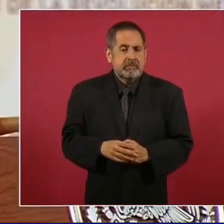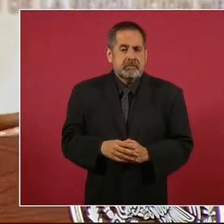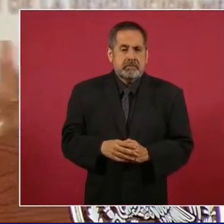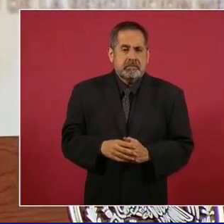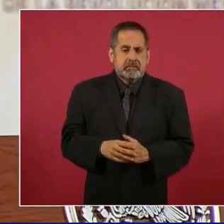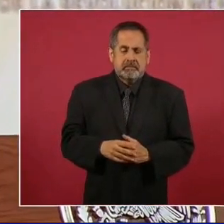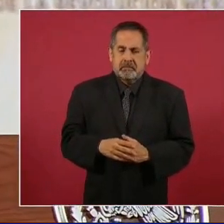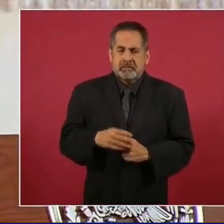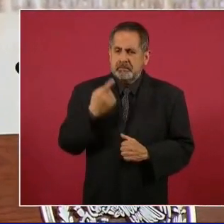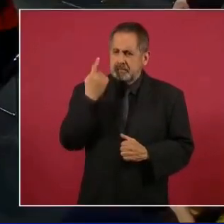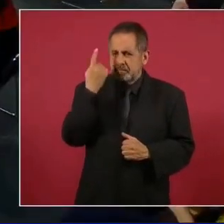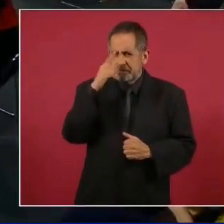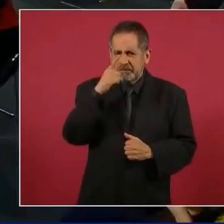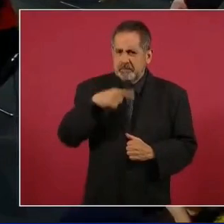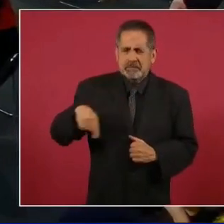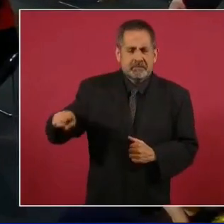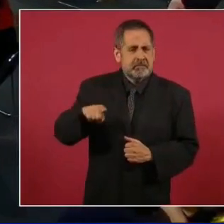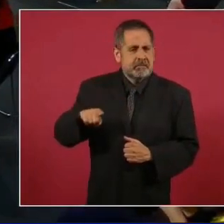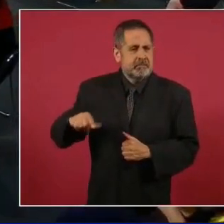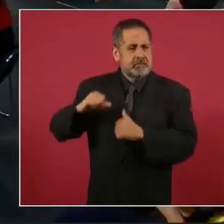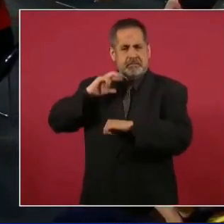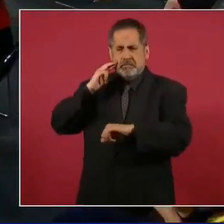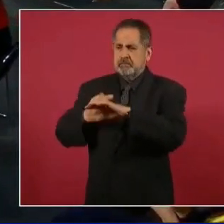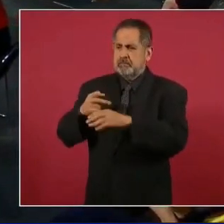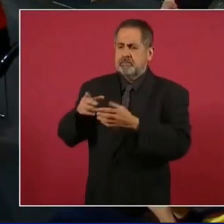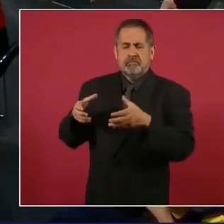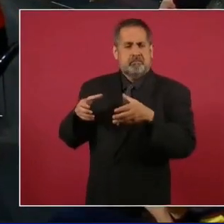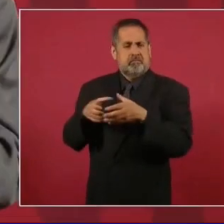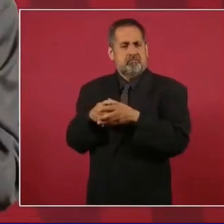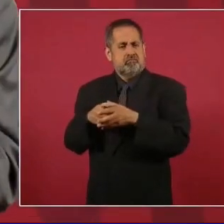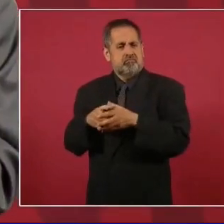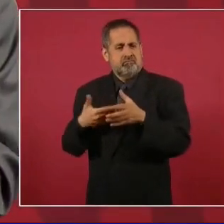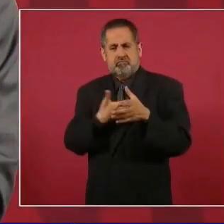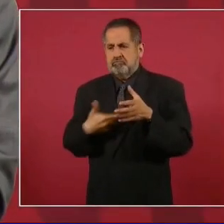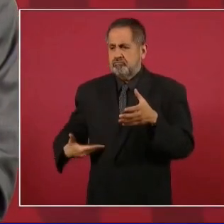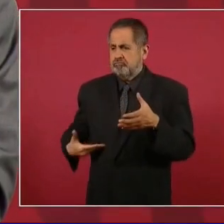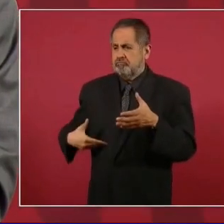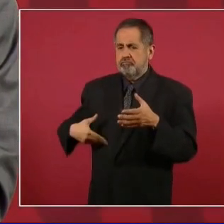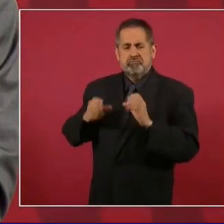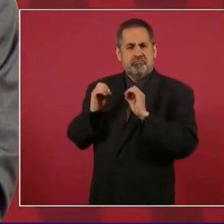para qué el Poder Ejecutivo, el gobierno?